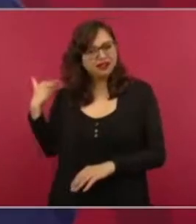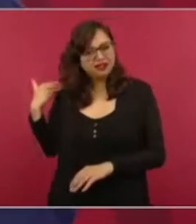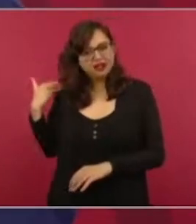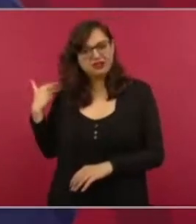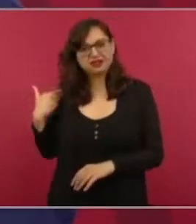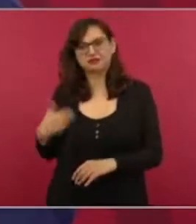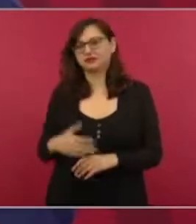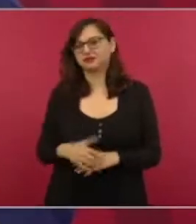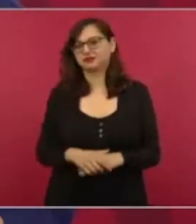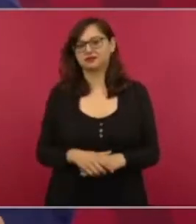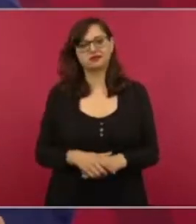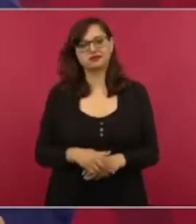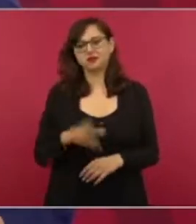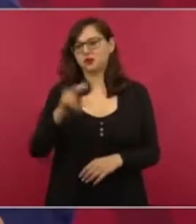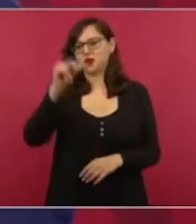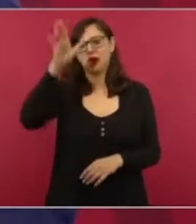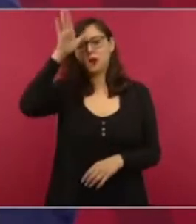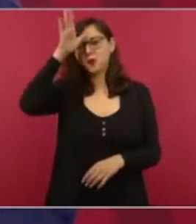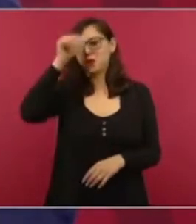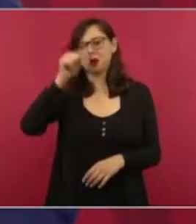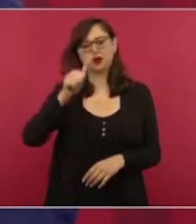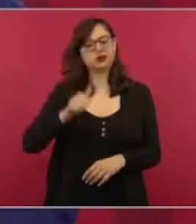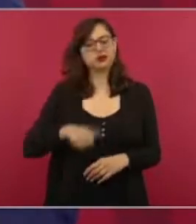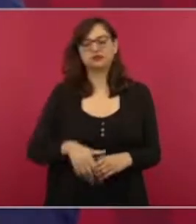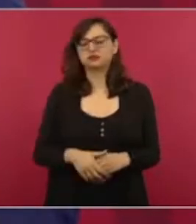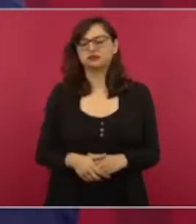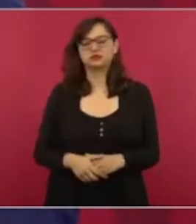No estoy de acuerdo con eso.